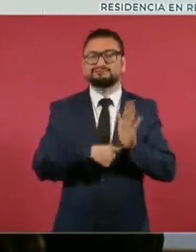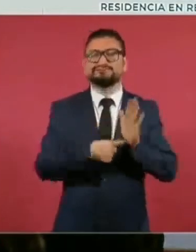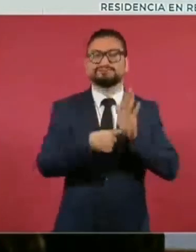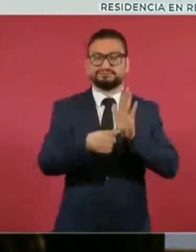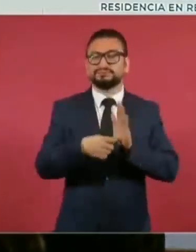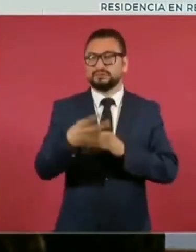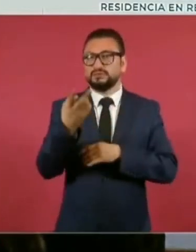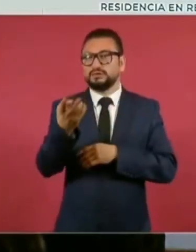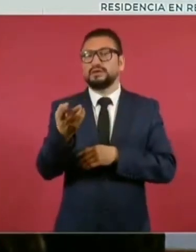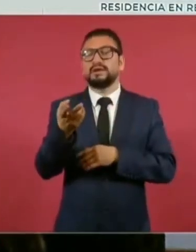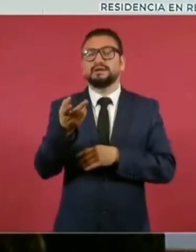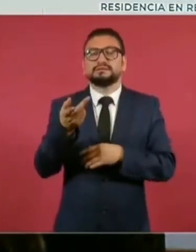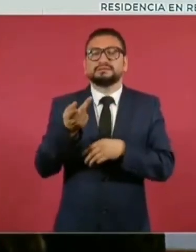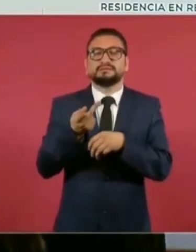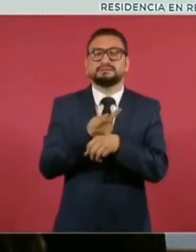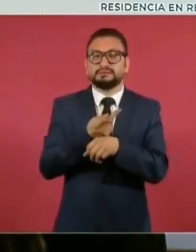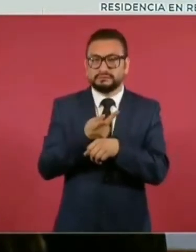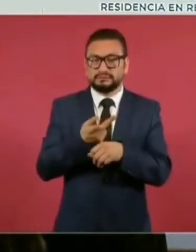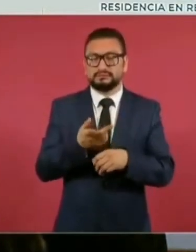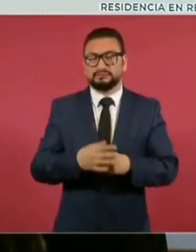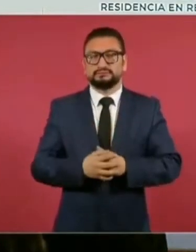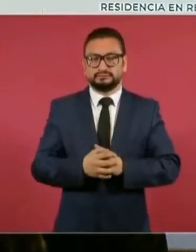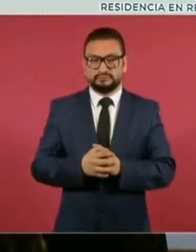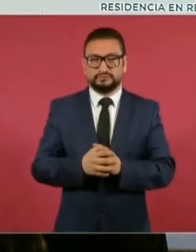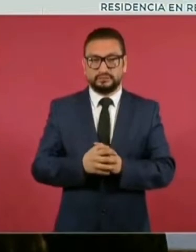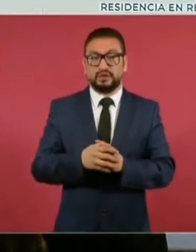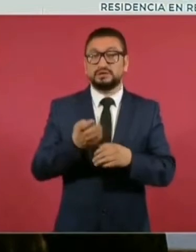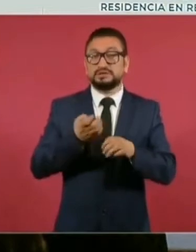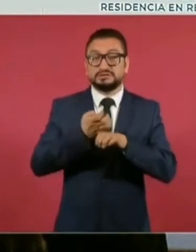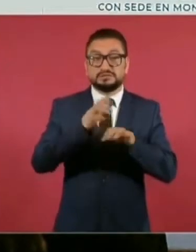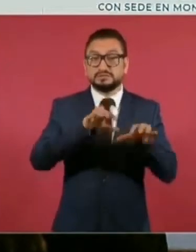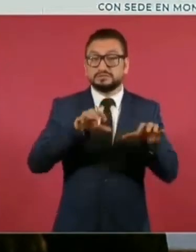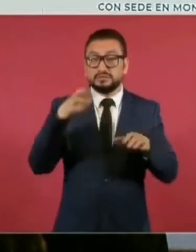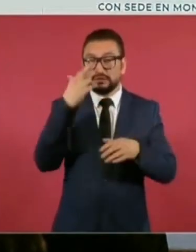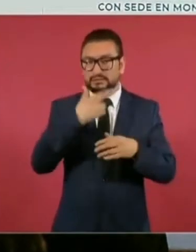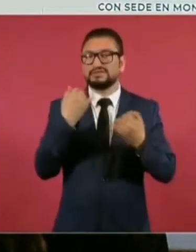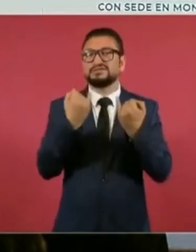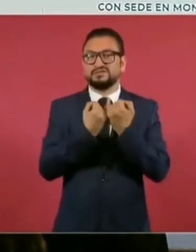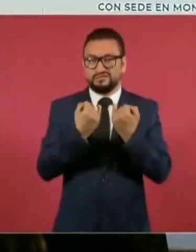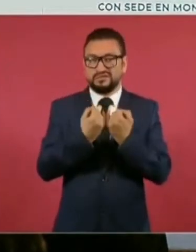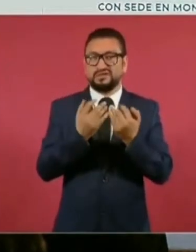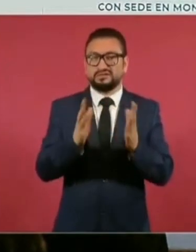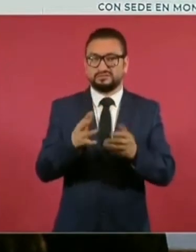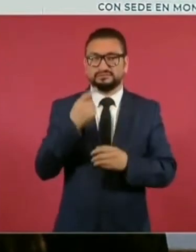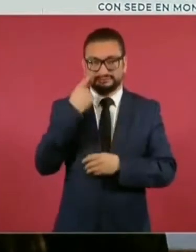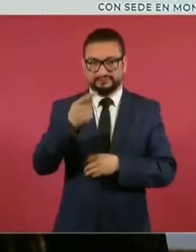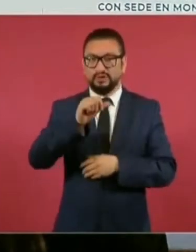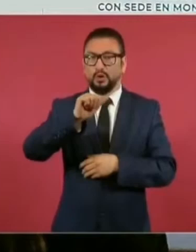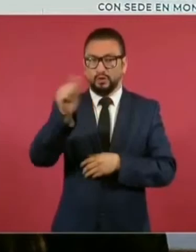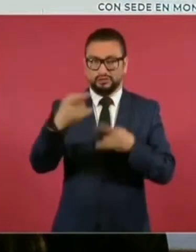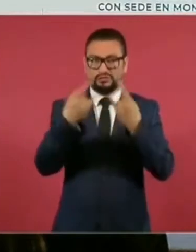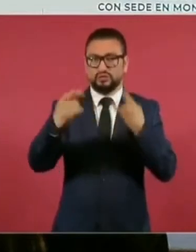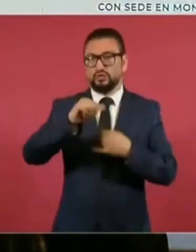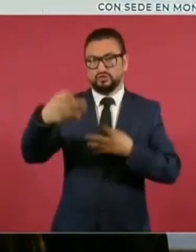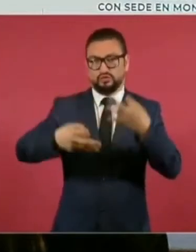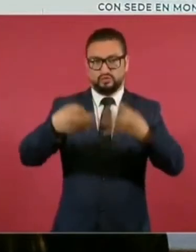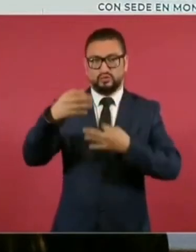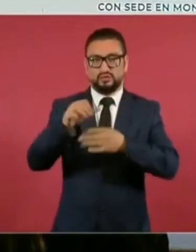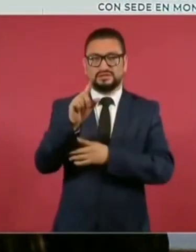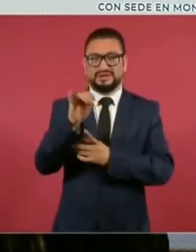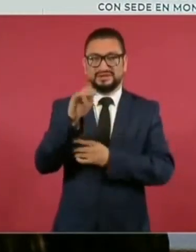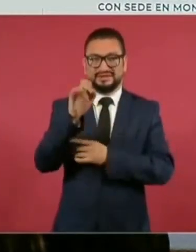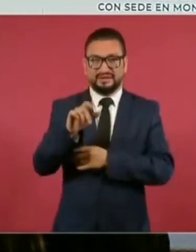la parte de lo que sucede en otros estados. Adelante. Otro juez es